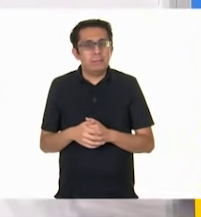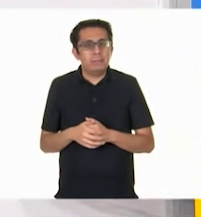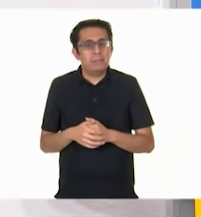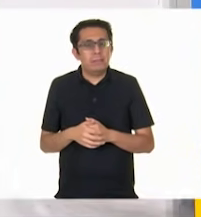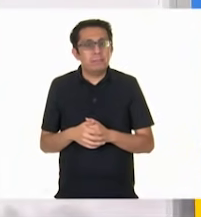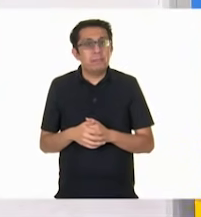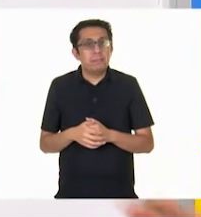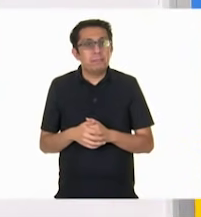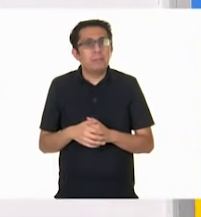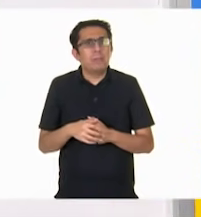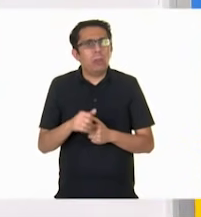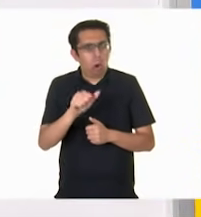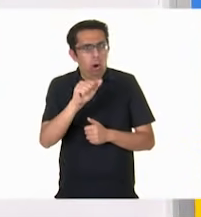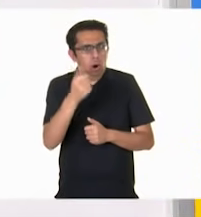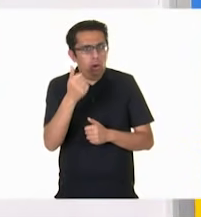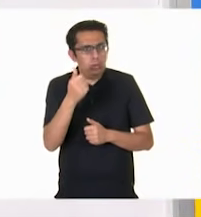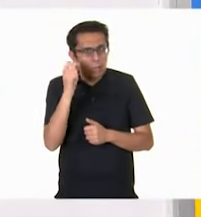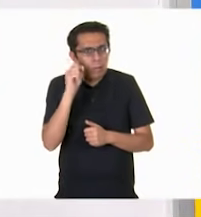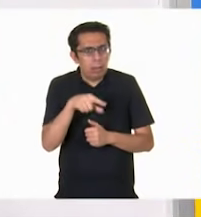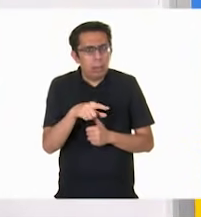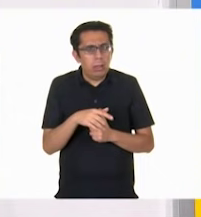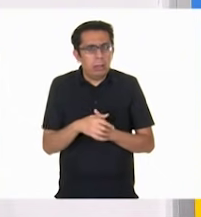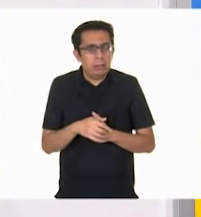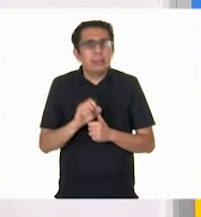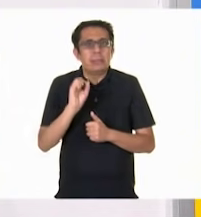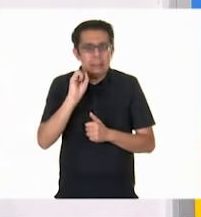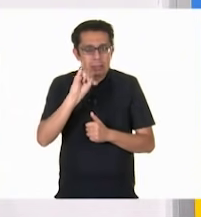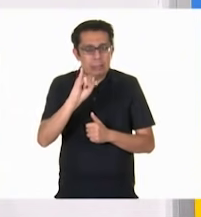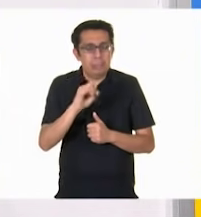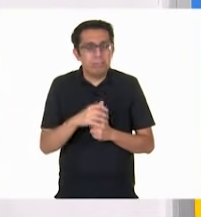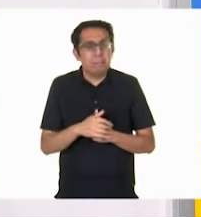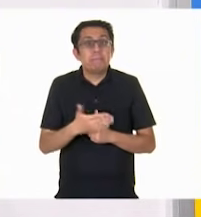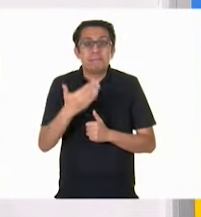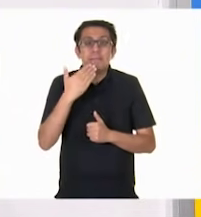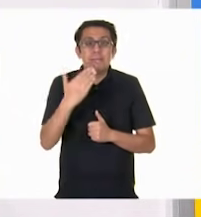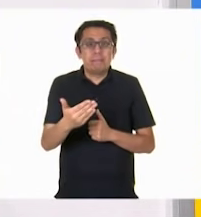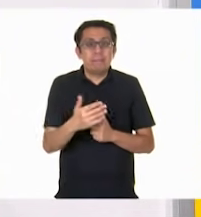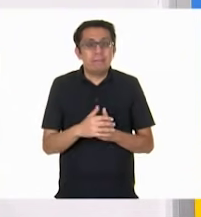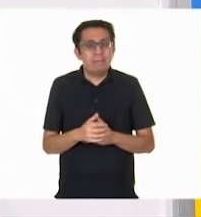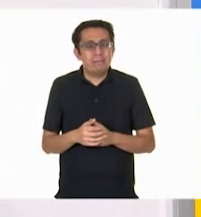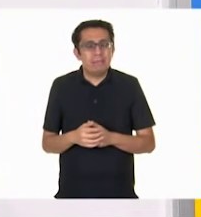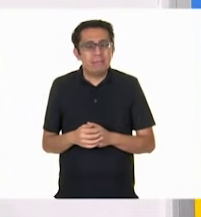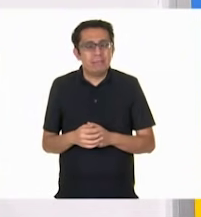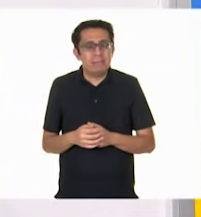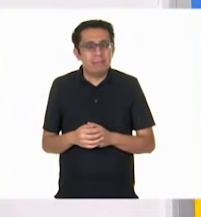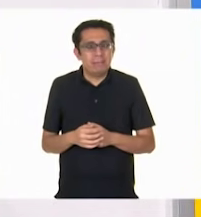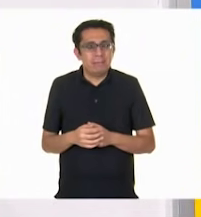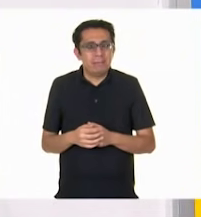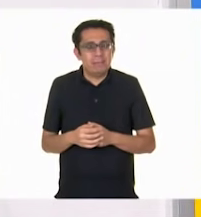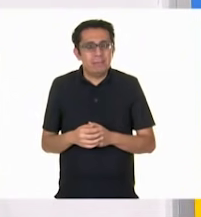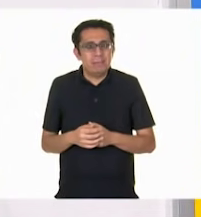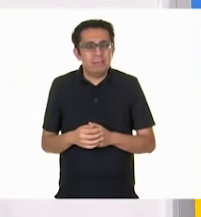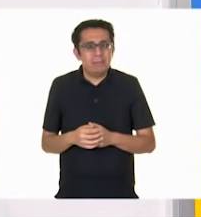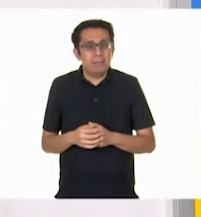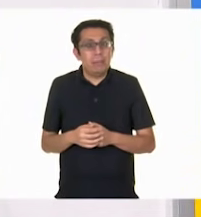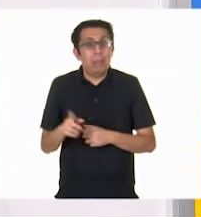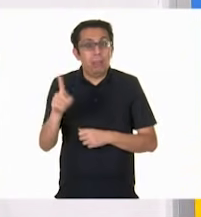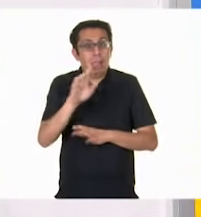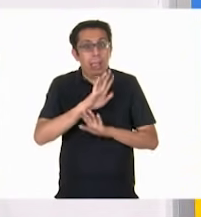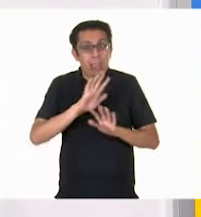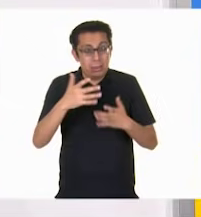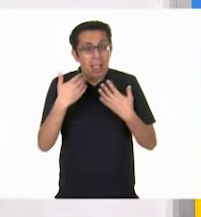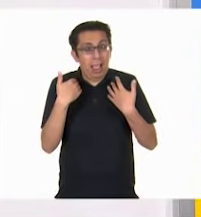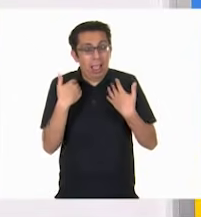El 16 y el 11, dijiste. Sí. Muy bien. ¡Oh! ¿Se dan cuenta?